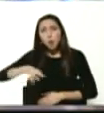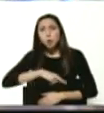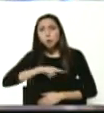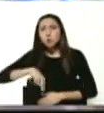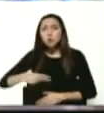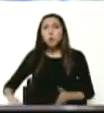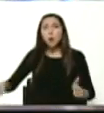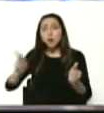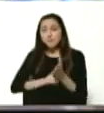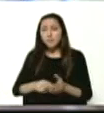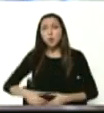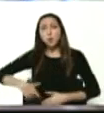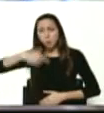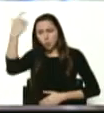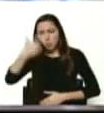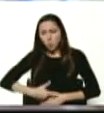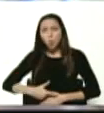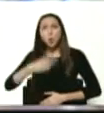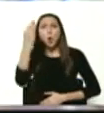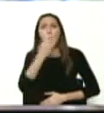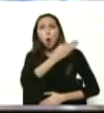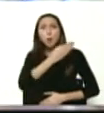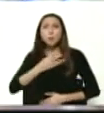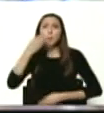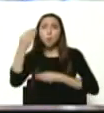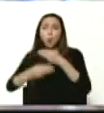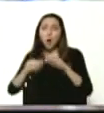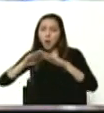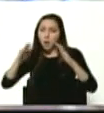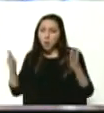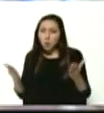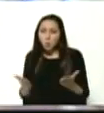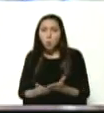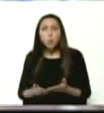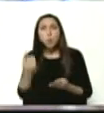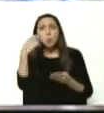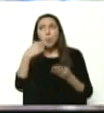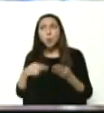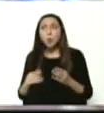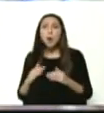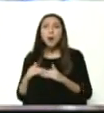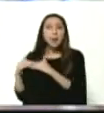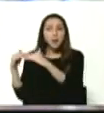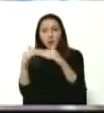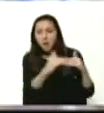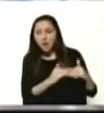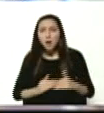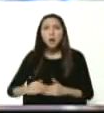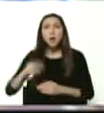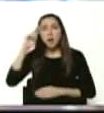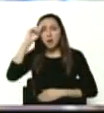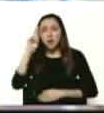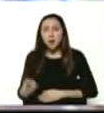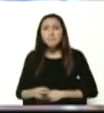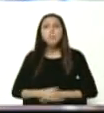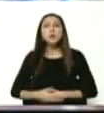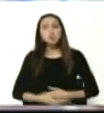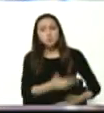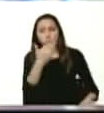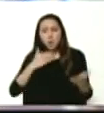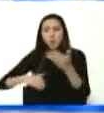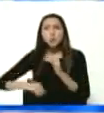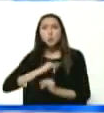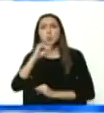nuestro firme compromiso con la promoción de un mundo caracterizado por la diversidad, el respeto y la cooperación internacional